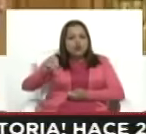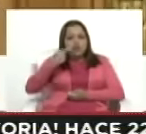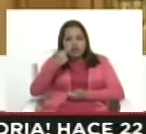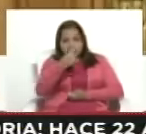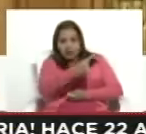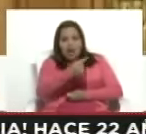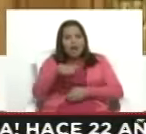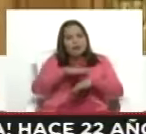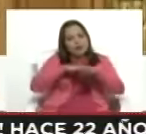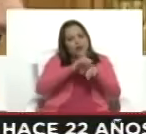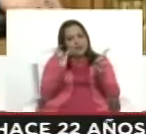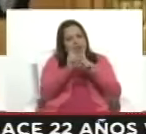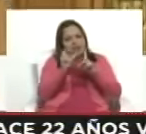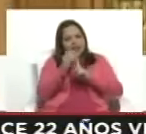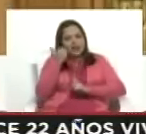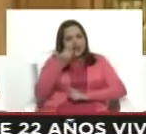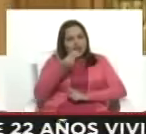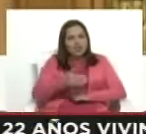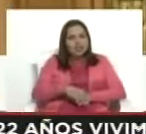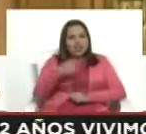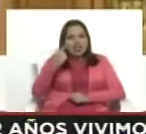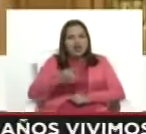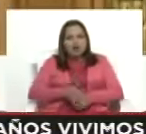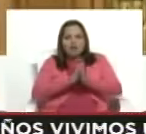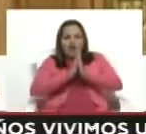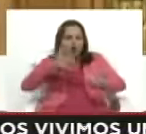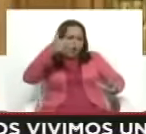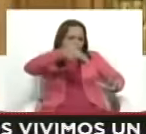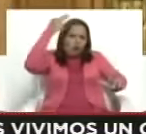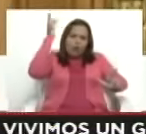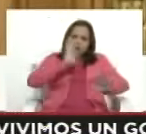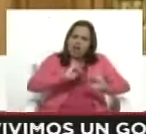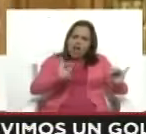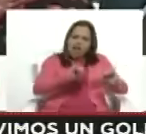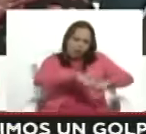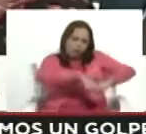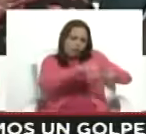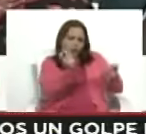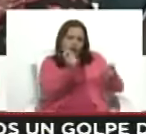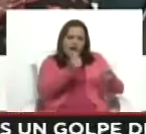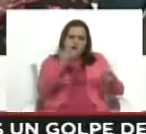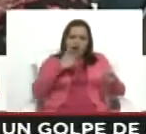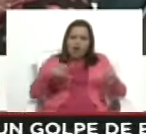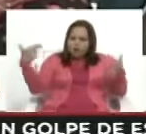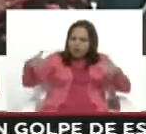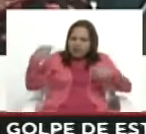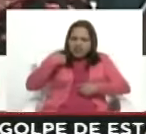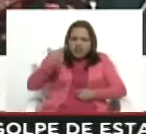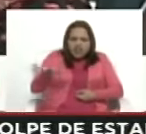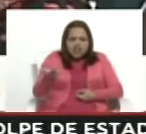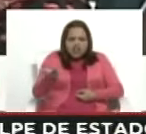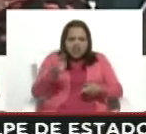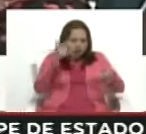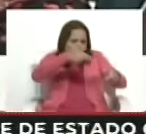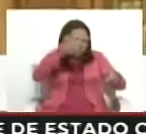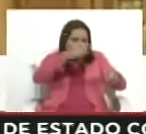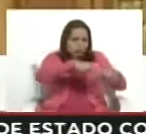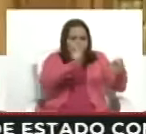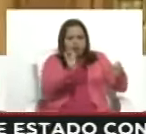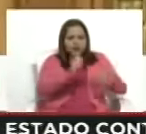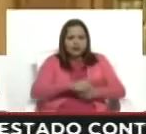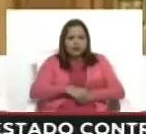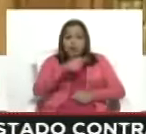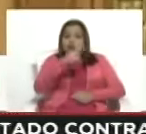estamos en la asamblea. Verga negro, métele un tiro a esa vaina, mano, al candado, nos van a matar aquí. Bueno, esa fue la